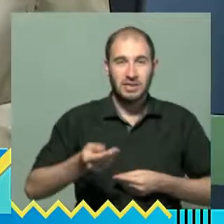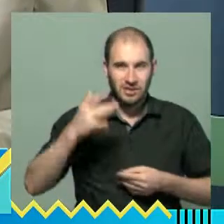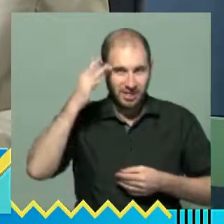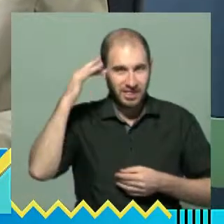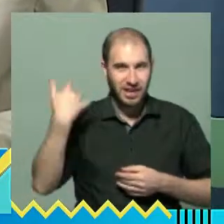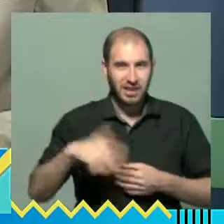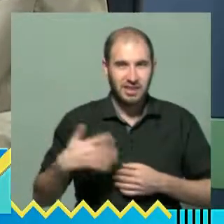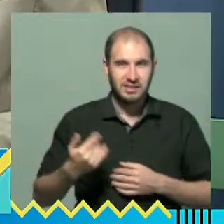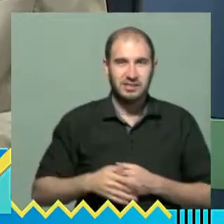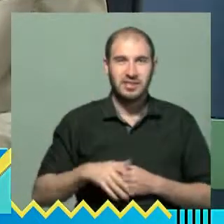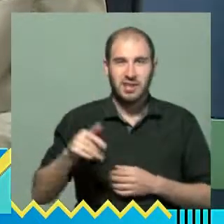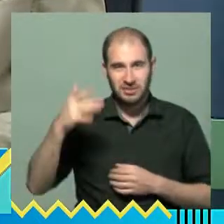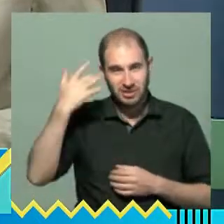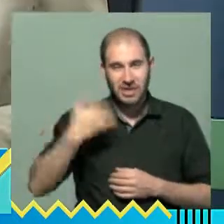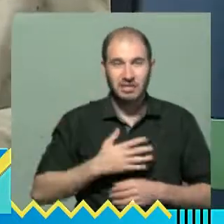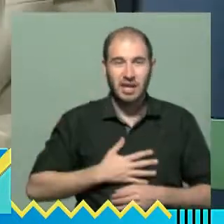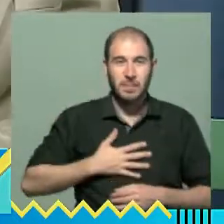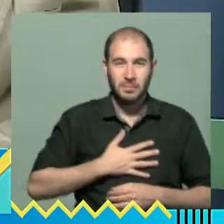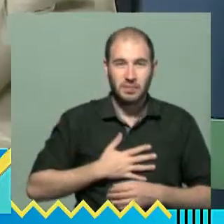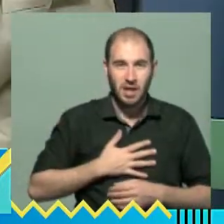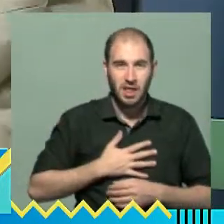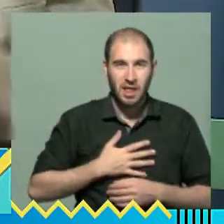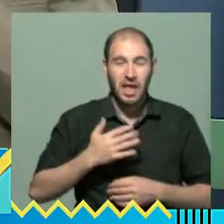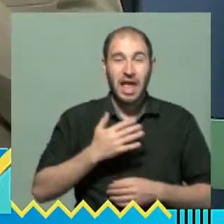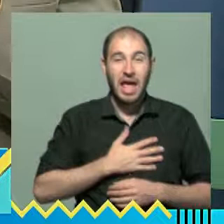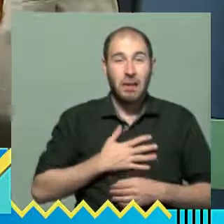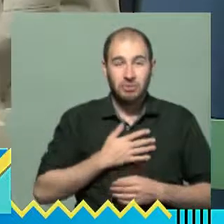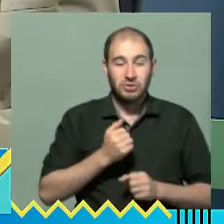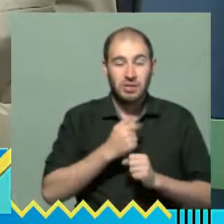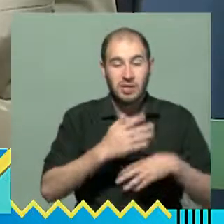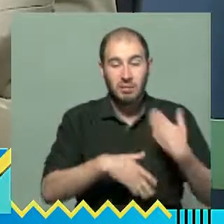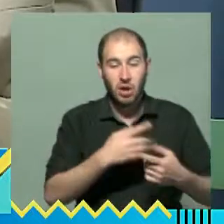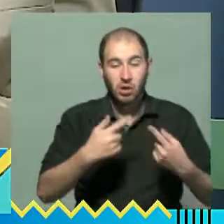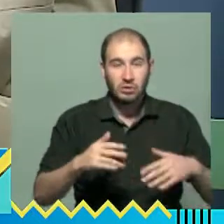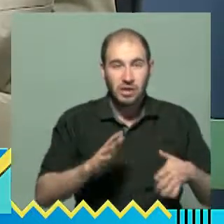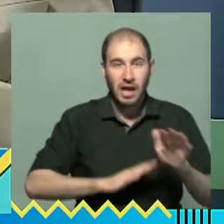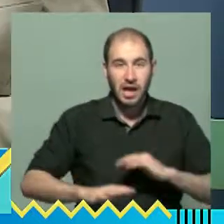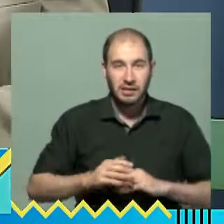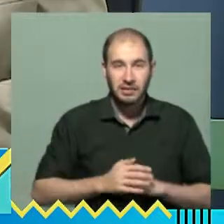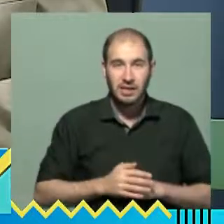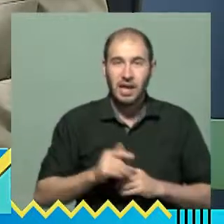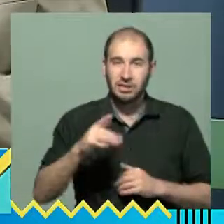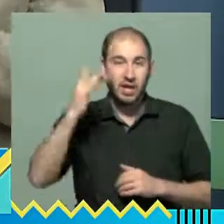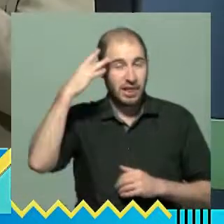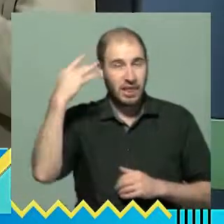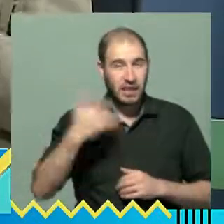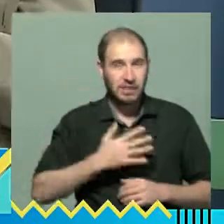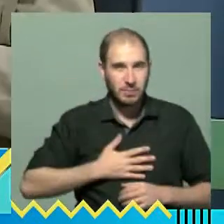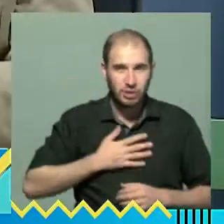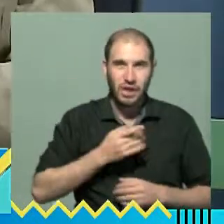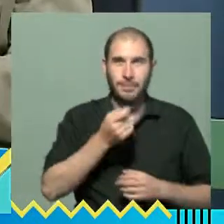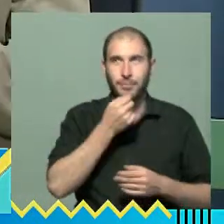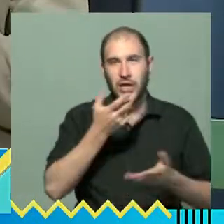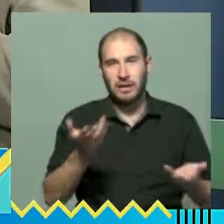inteligente. Esa es inteligencia emocional. Poner a tus emociones a trabajar para lo que vos haces es inteligencia emocional. Pongamos